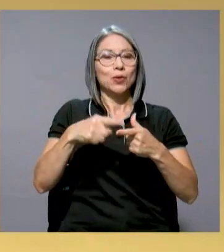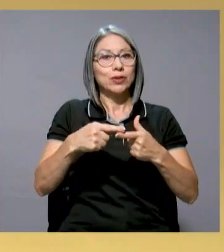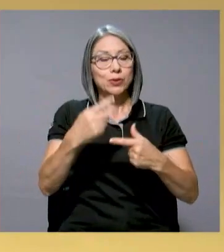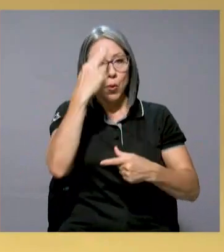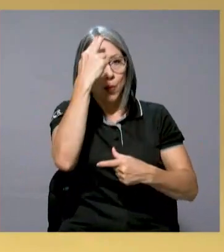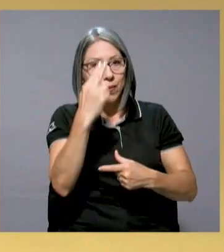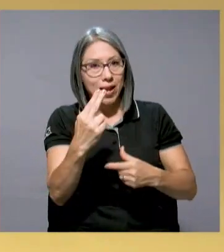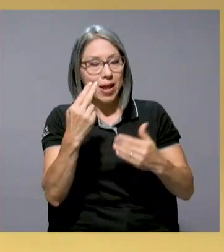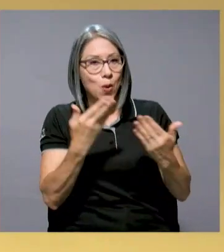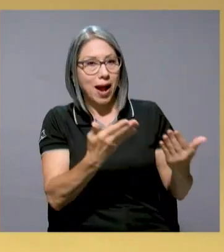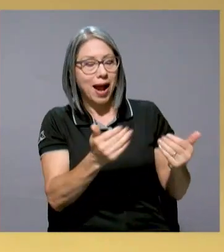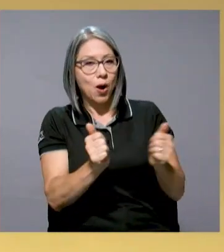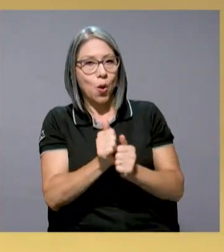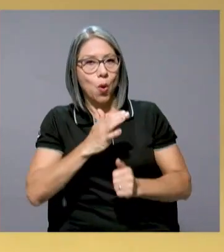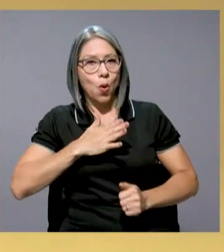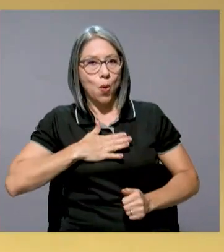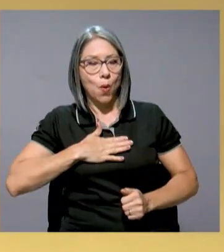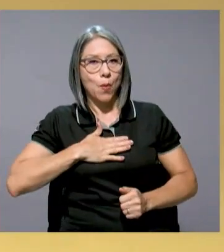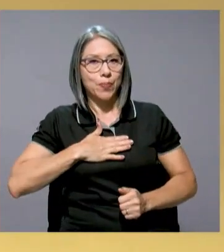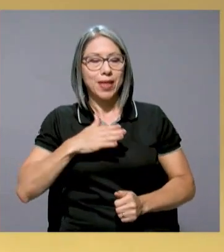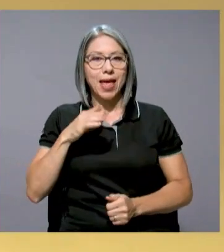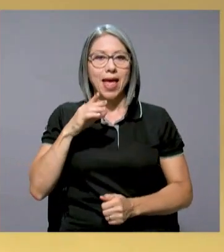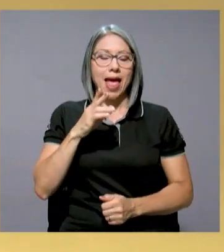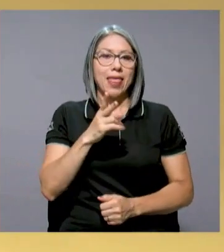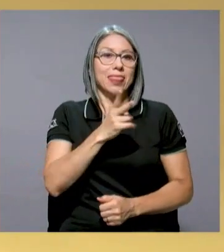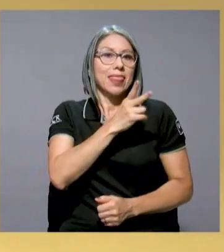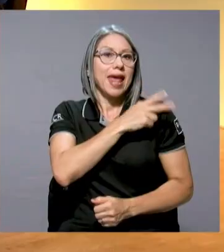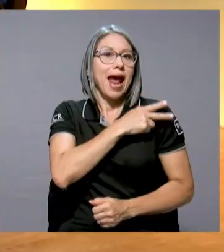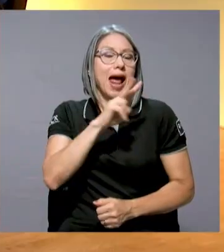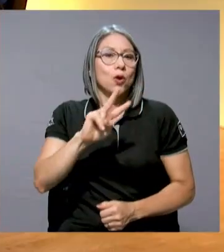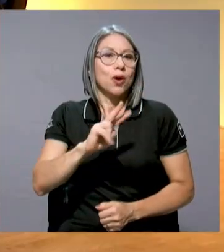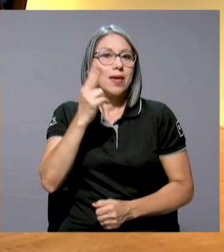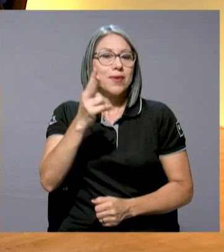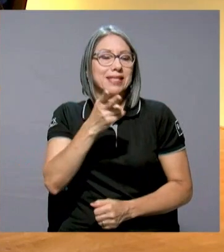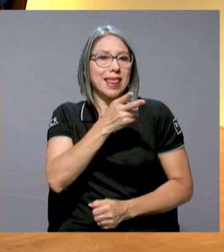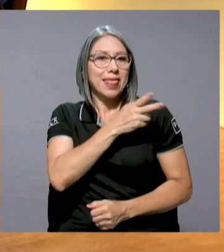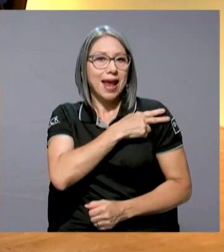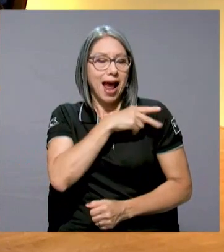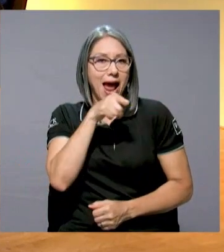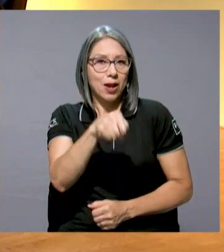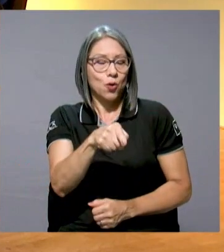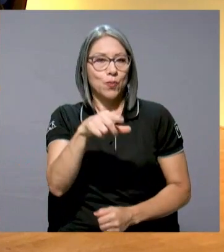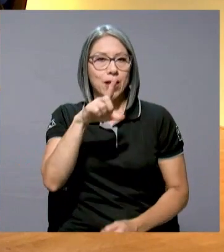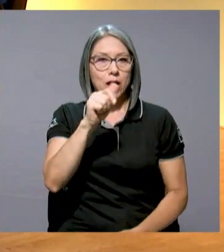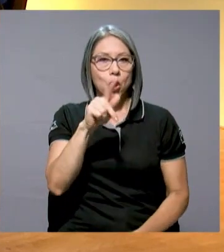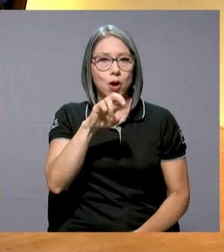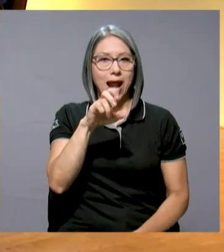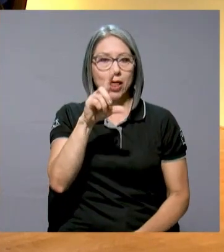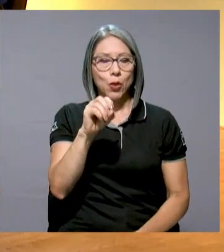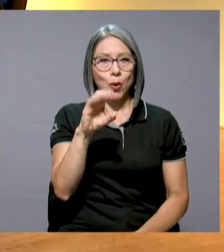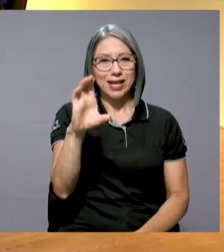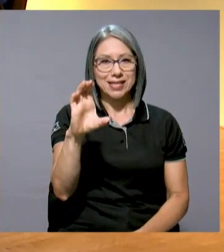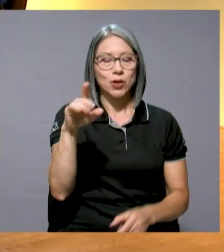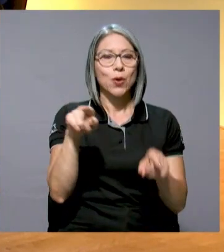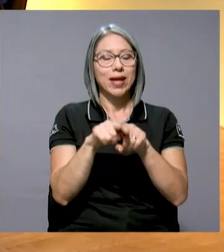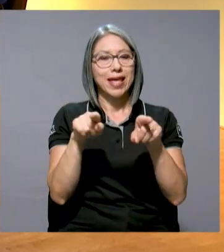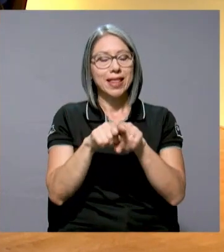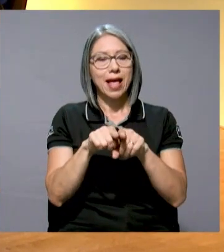conmigo al decano y al vicedecano, don Leonardo Castellón